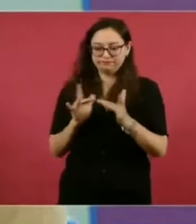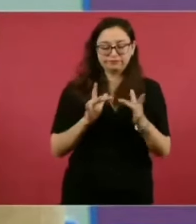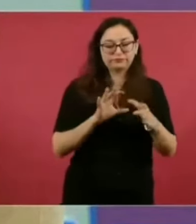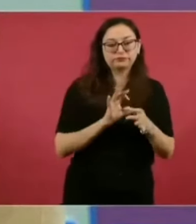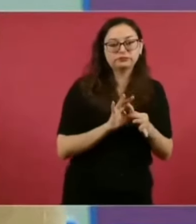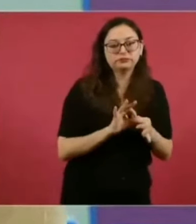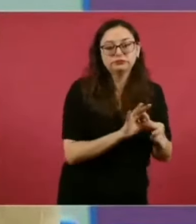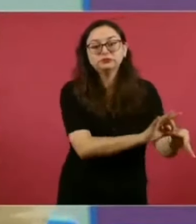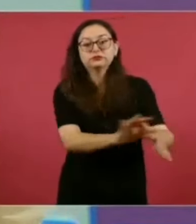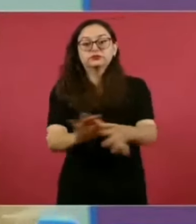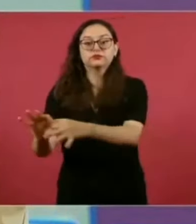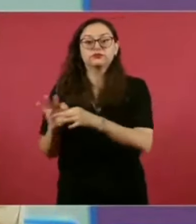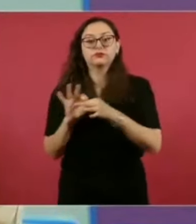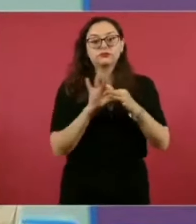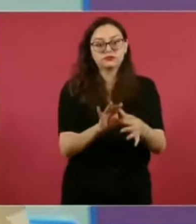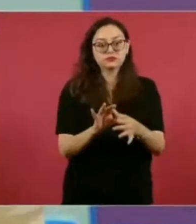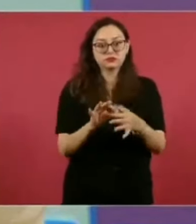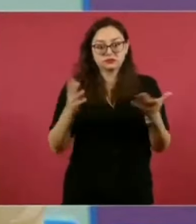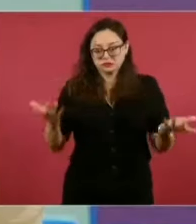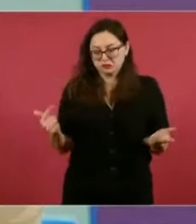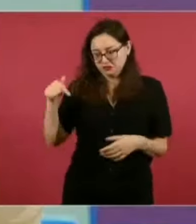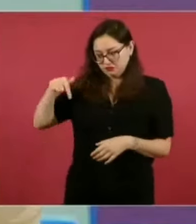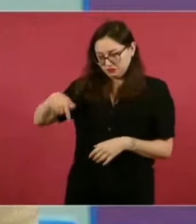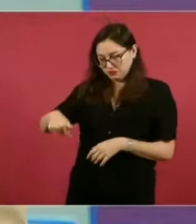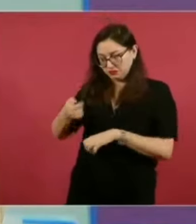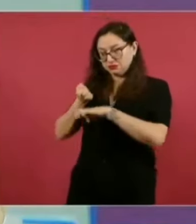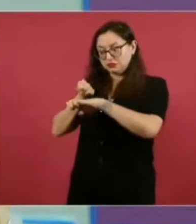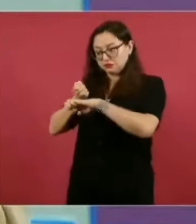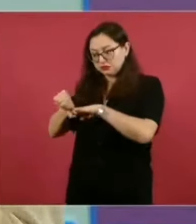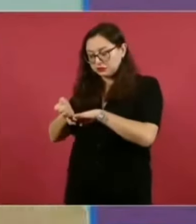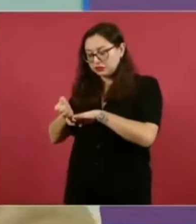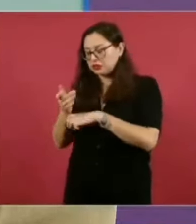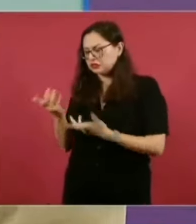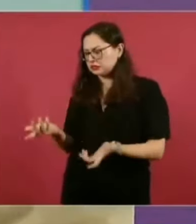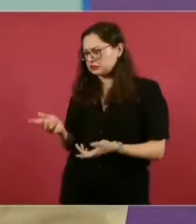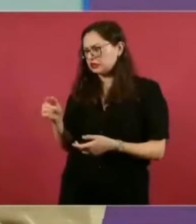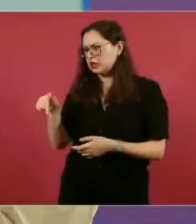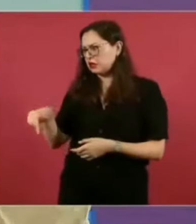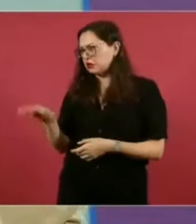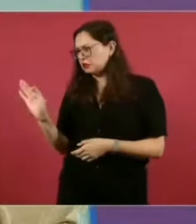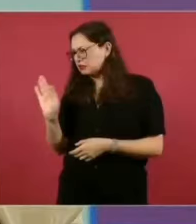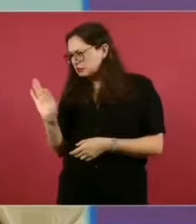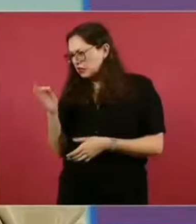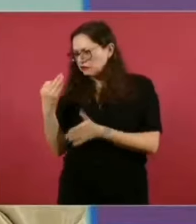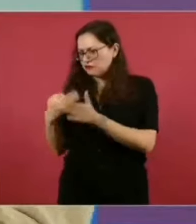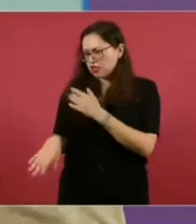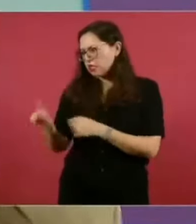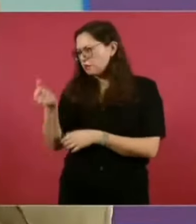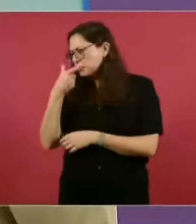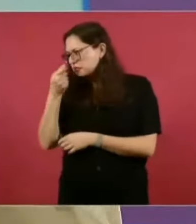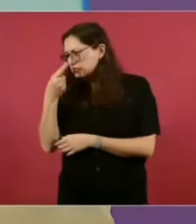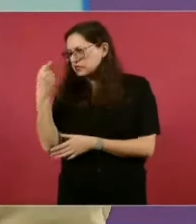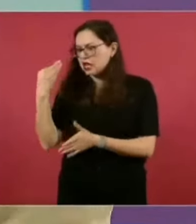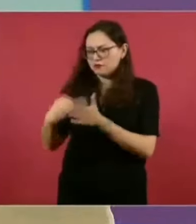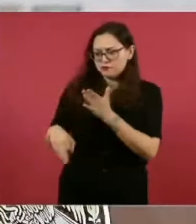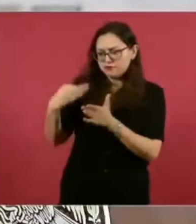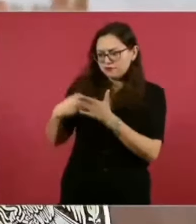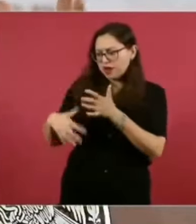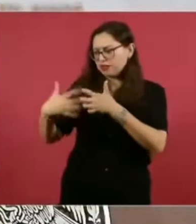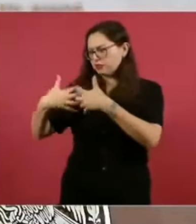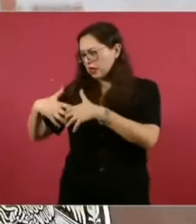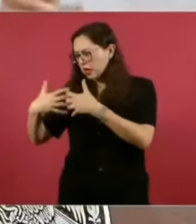todo el país. Es decir, si un estado de IMSS Bienestar no tiene un aparato, un servicio que se ha ido creciendo para